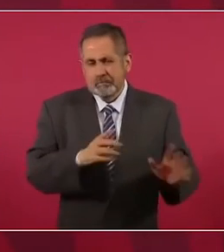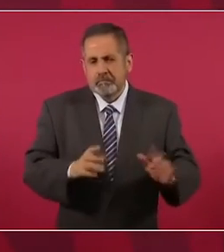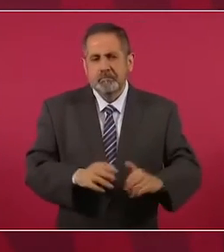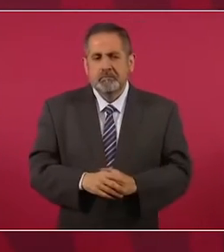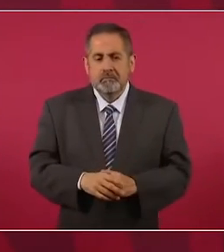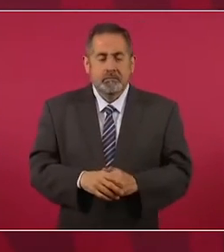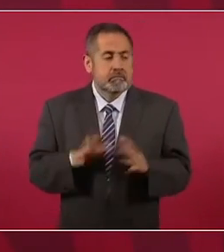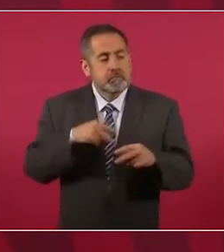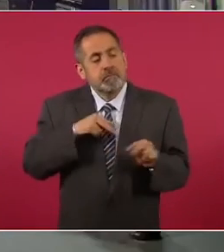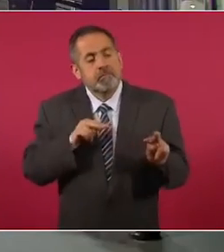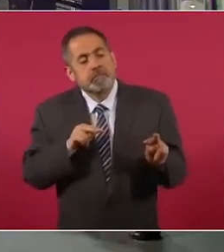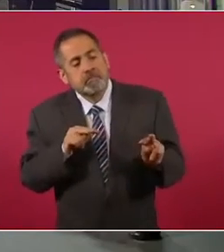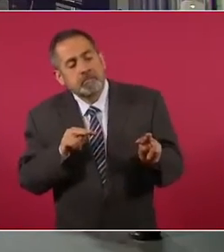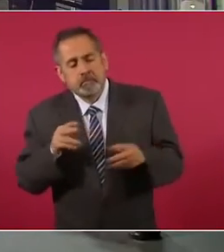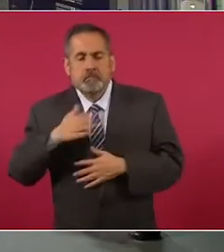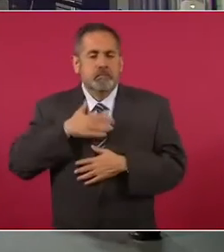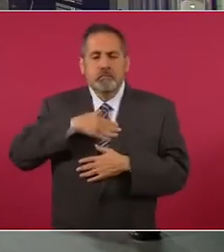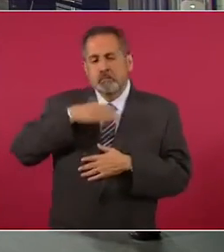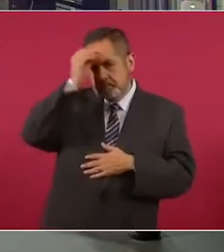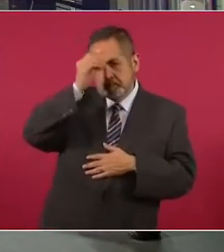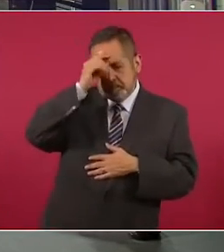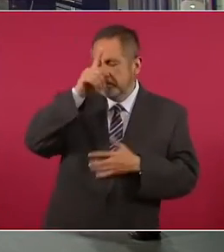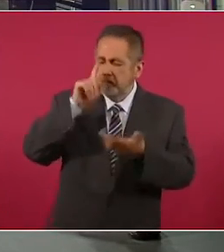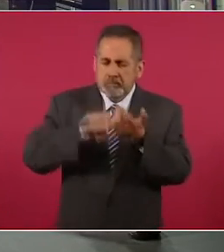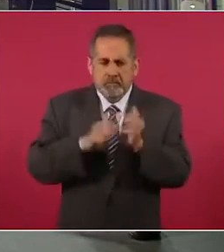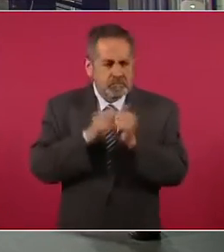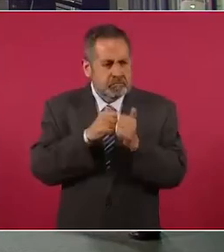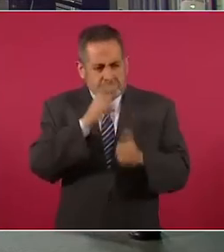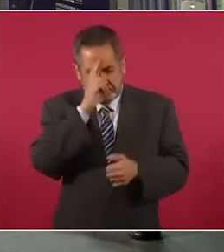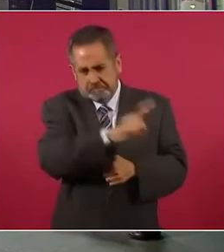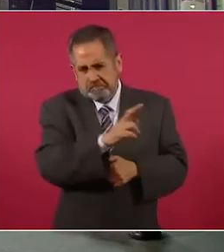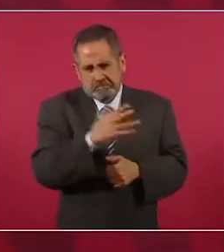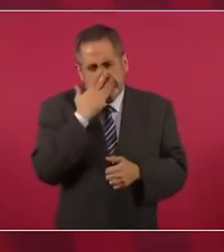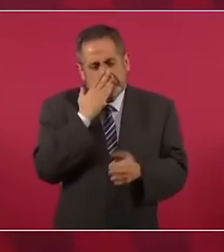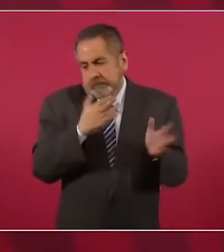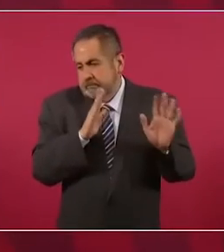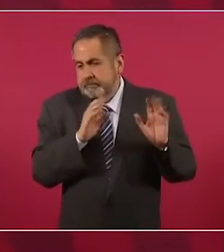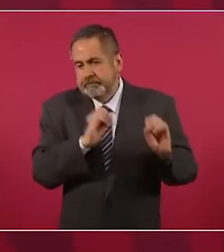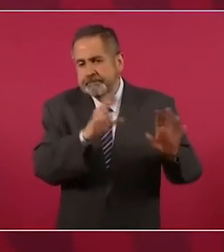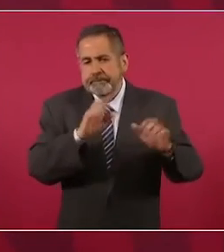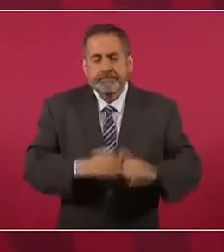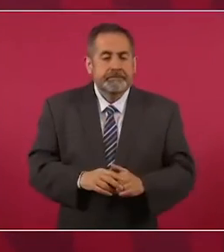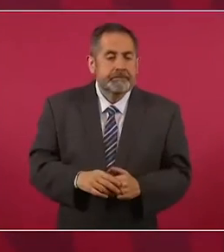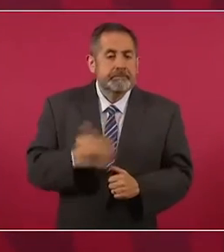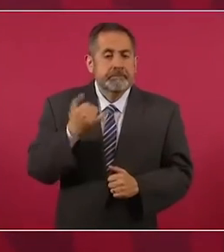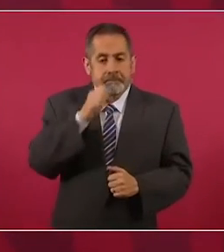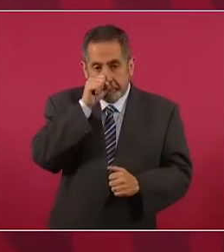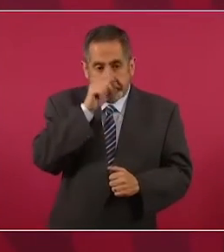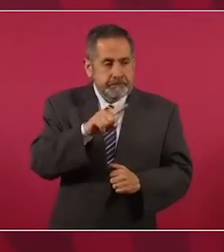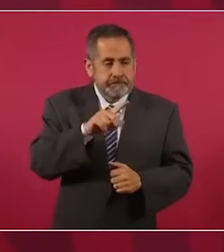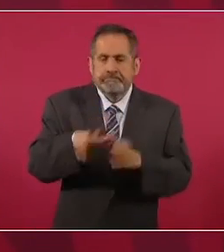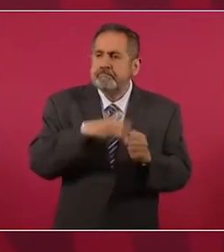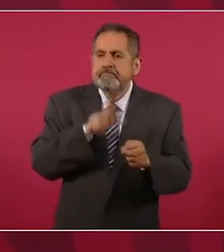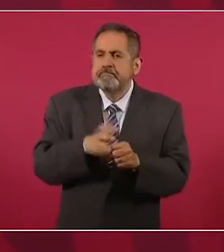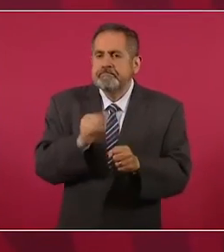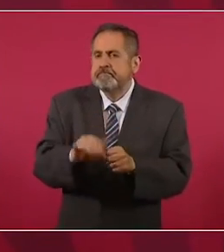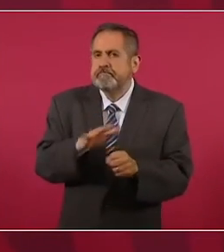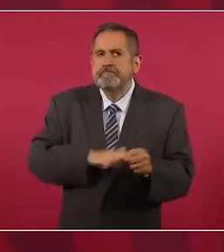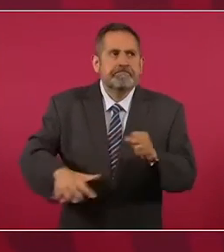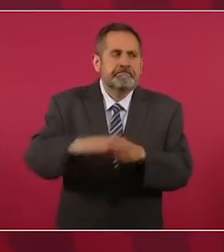Ese es mi punto de vista respetuoso. Y esto es normal